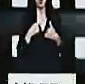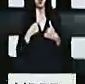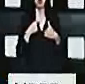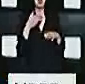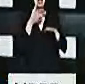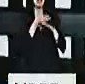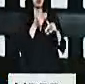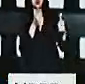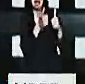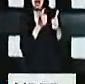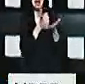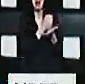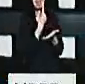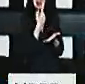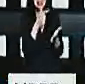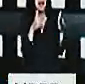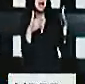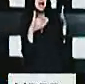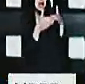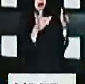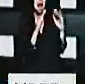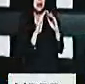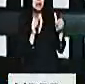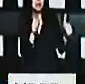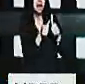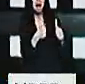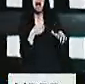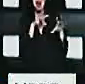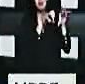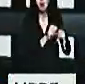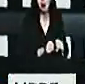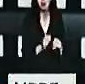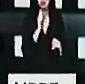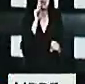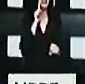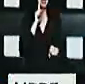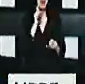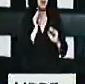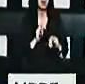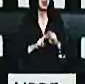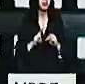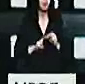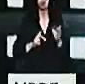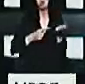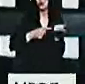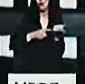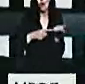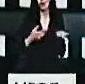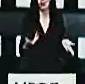en la farmacia de la esquina. Exacto. Y eso, las tecnologías son absolutamente capaces de hacerlo. Entonces, efectivamente,